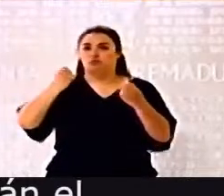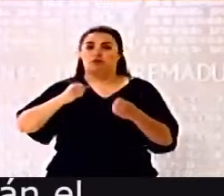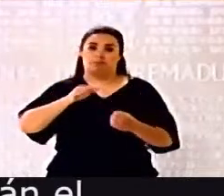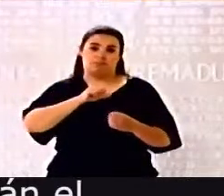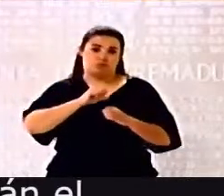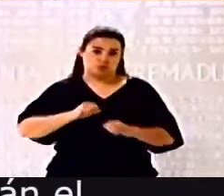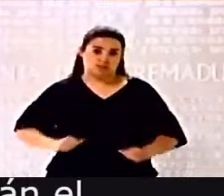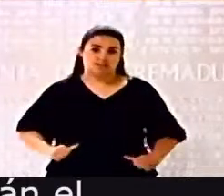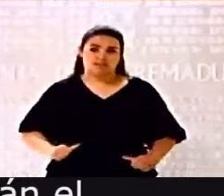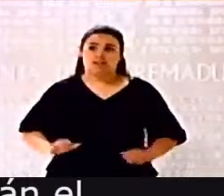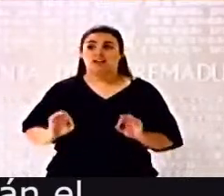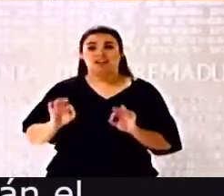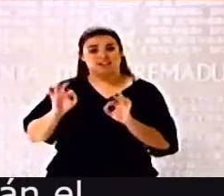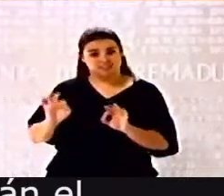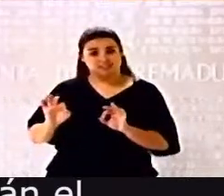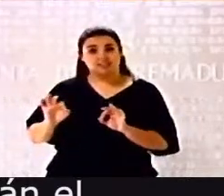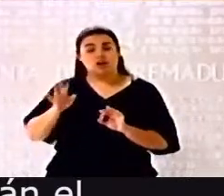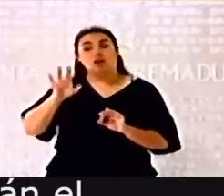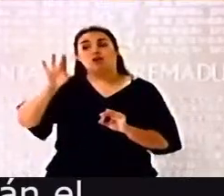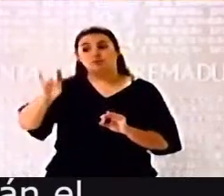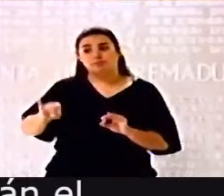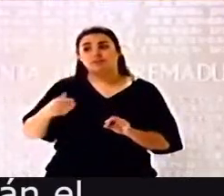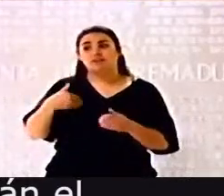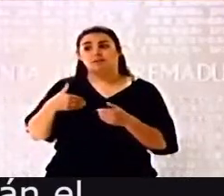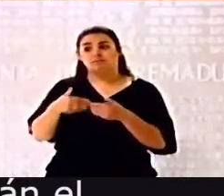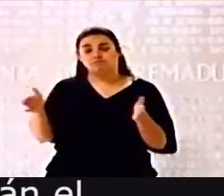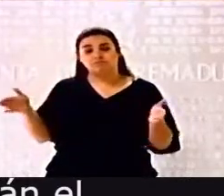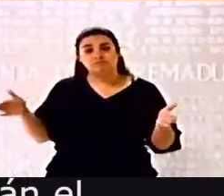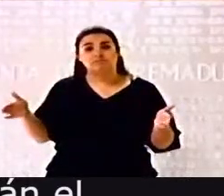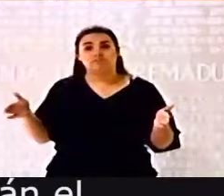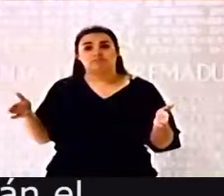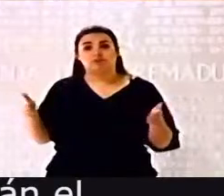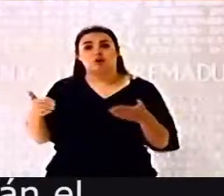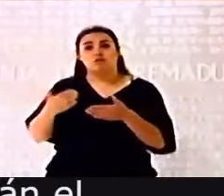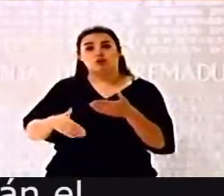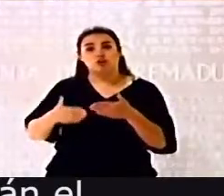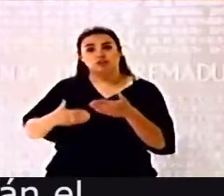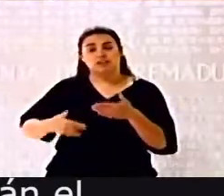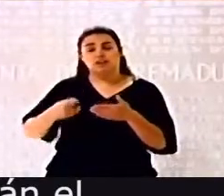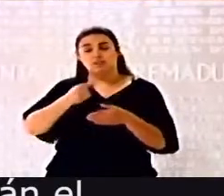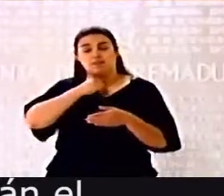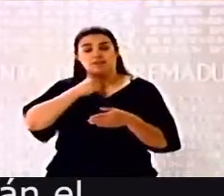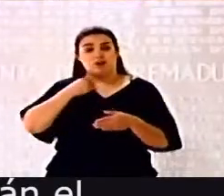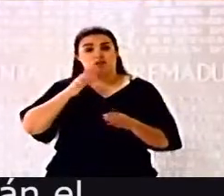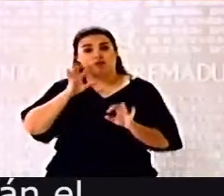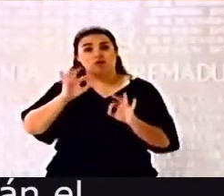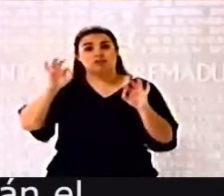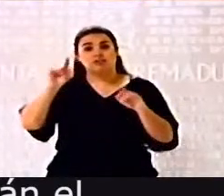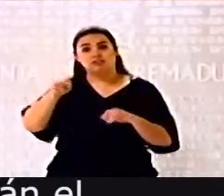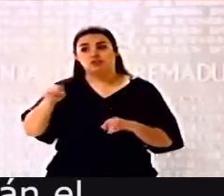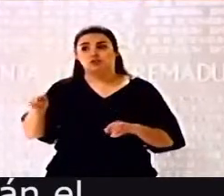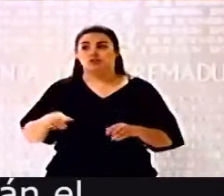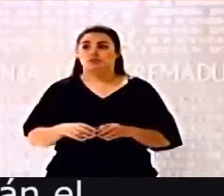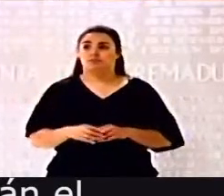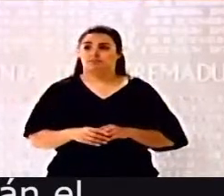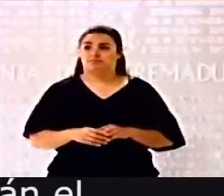portuguesas. ¿Eso es así? ¿Está confirmado esa apertura solemne de la frontera en Badajoz concretamente?